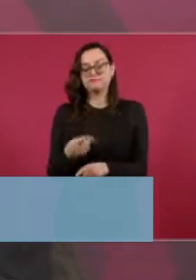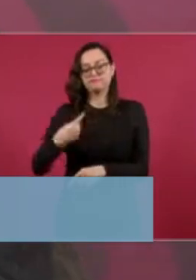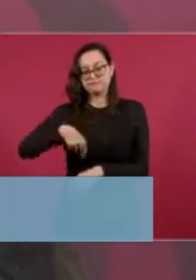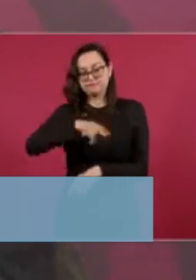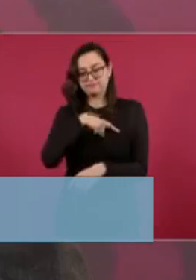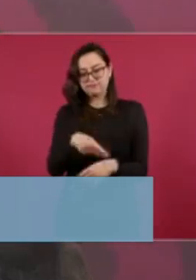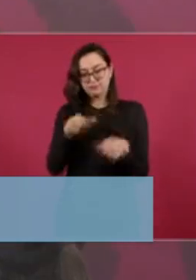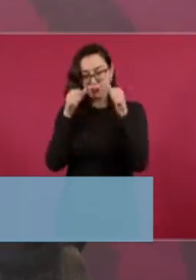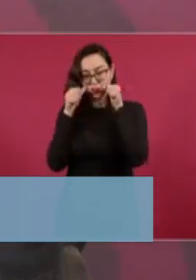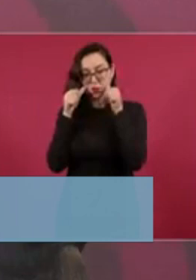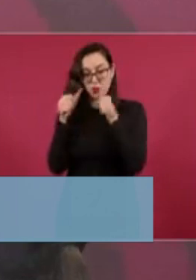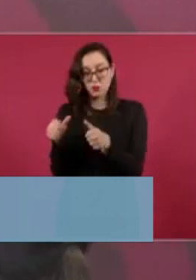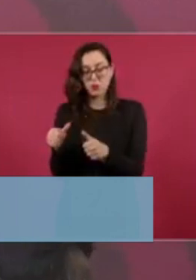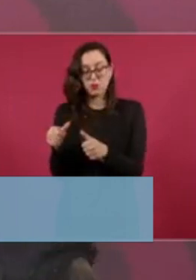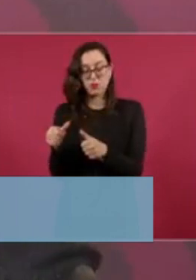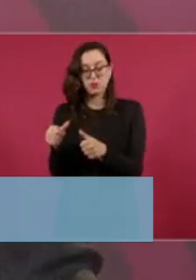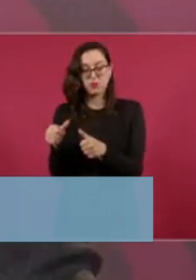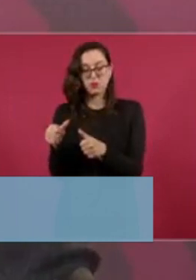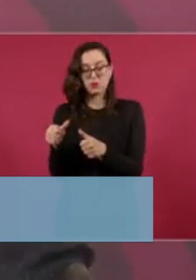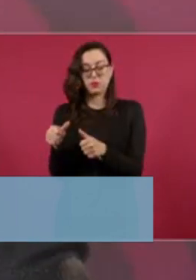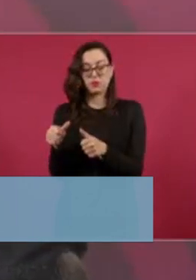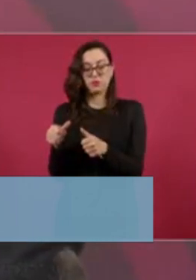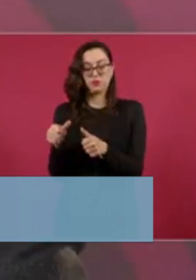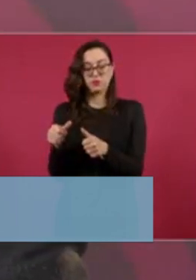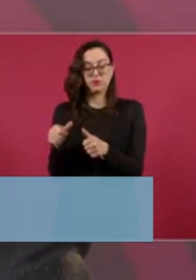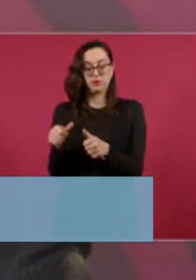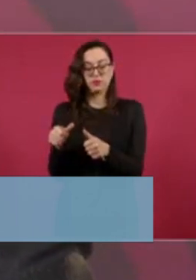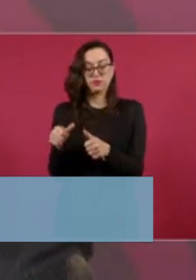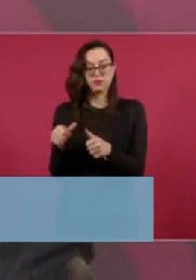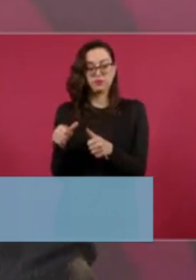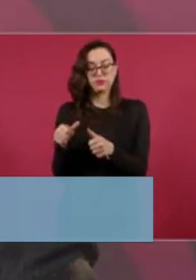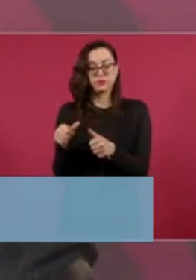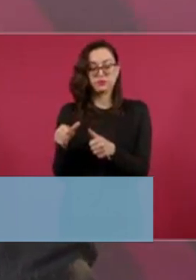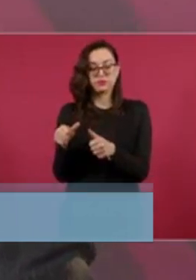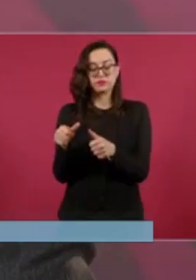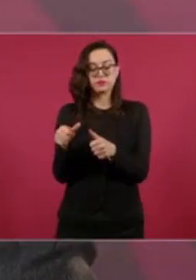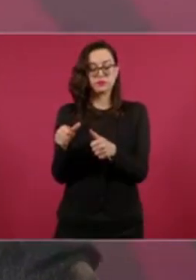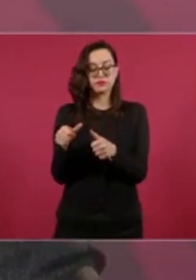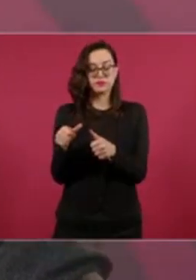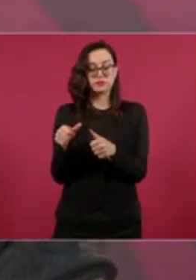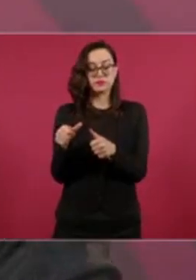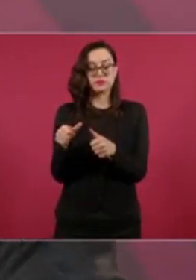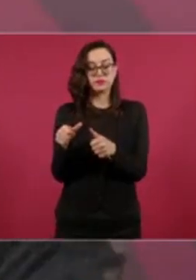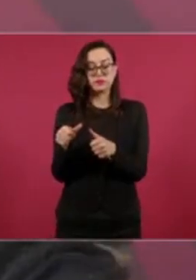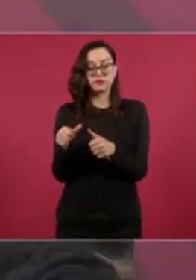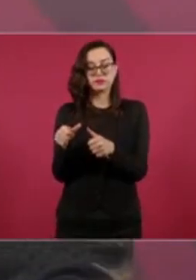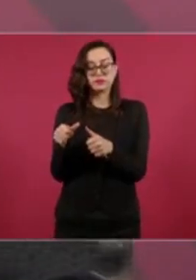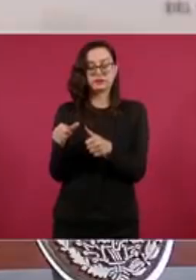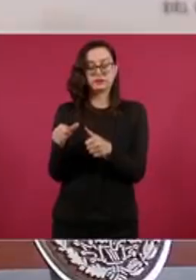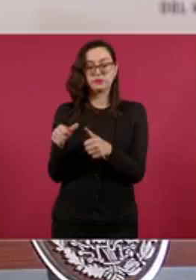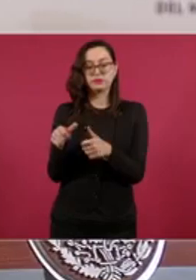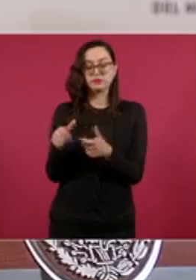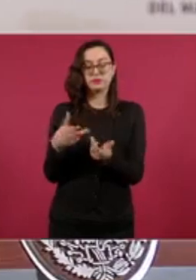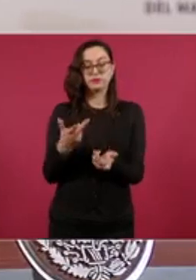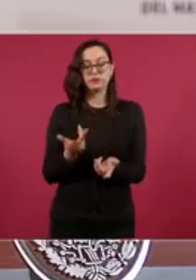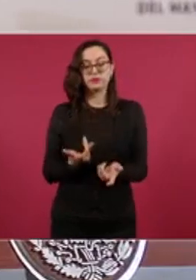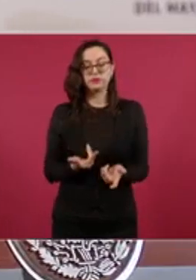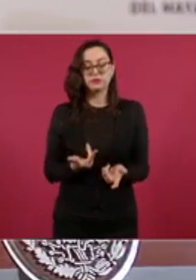atendiendo Es que ayer el presunto